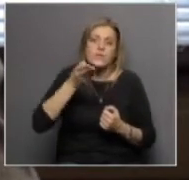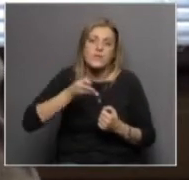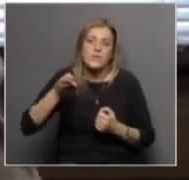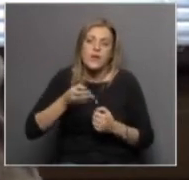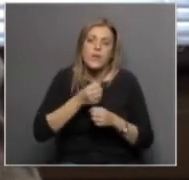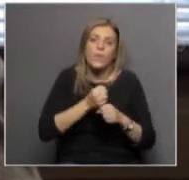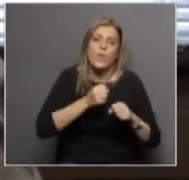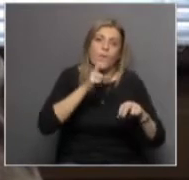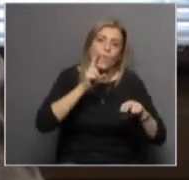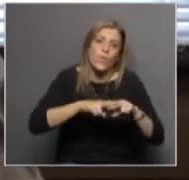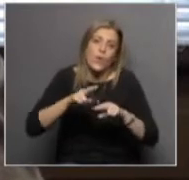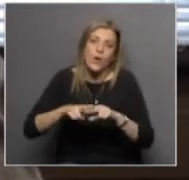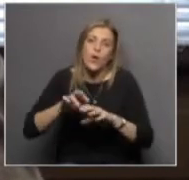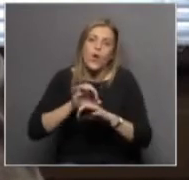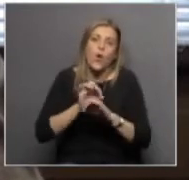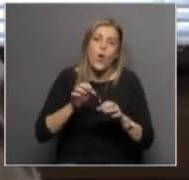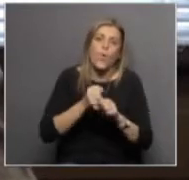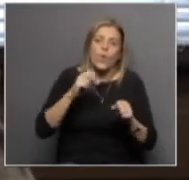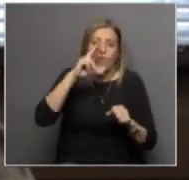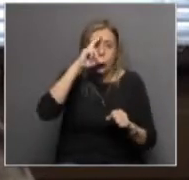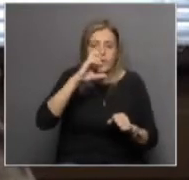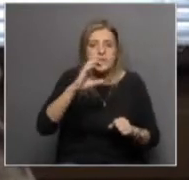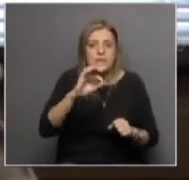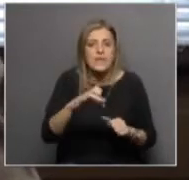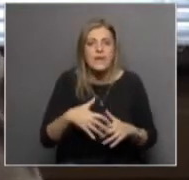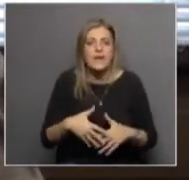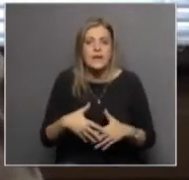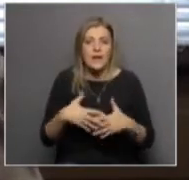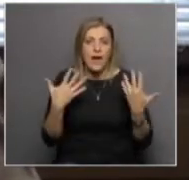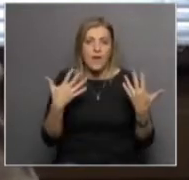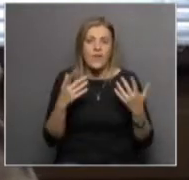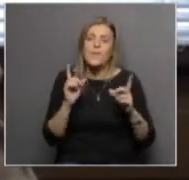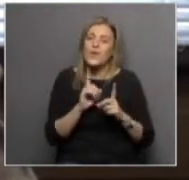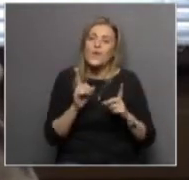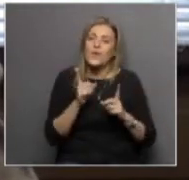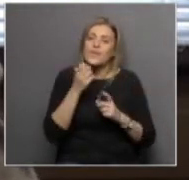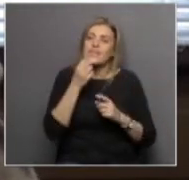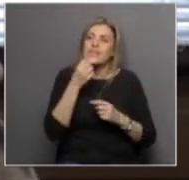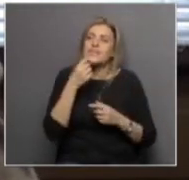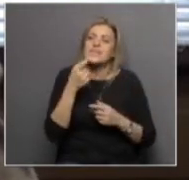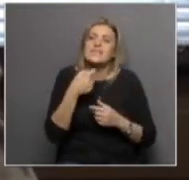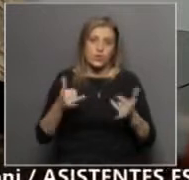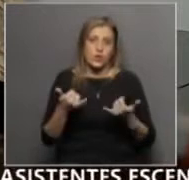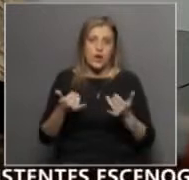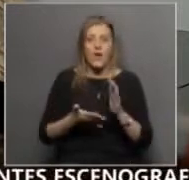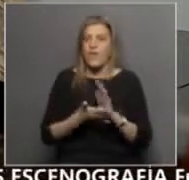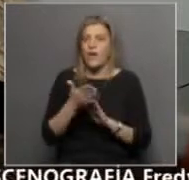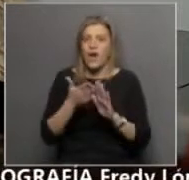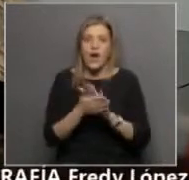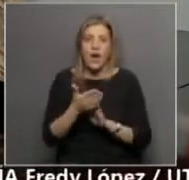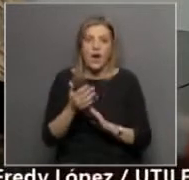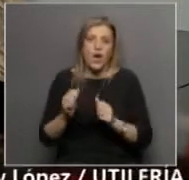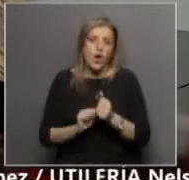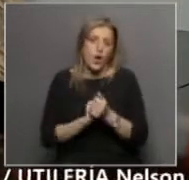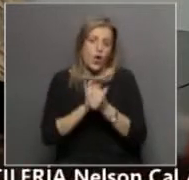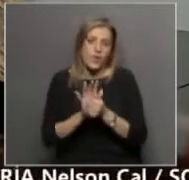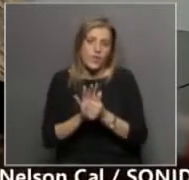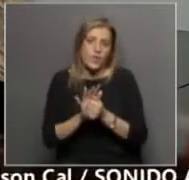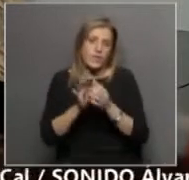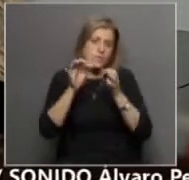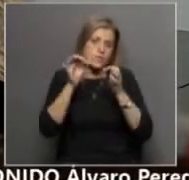voy a eso, a no generar una falsa sensación de seguridad, porque podemos enfermarnos con poca gravedad, pero recibimos